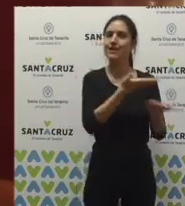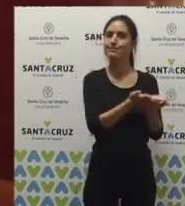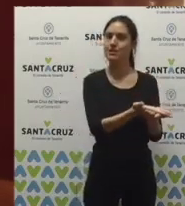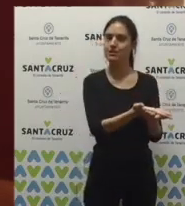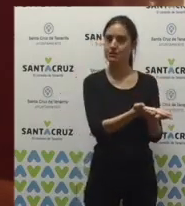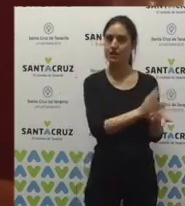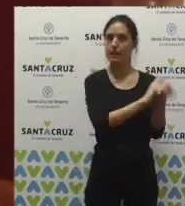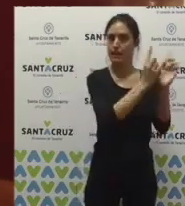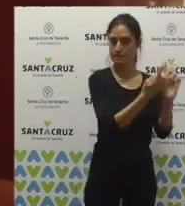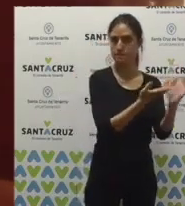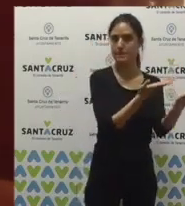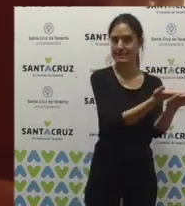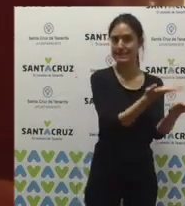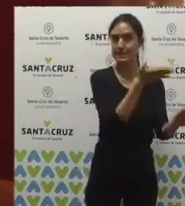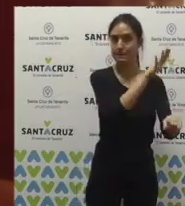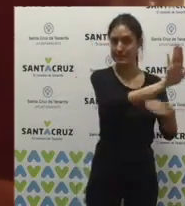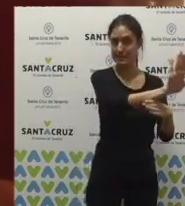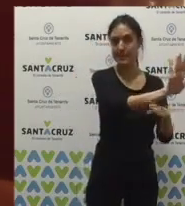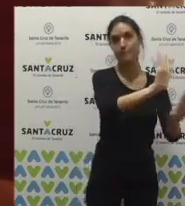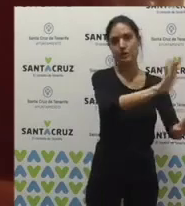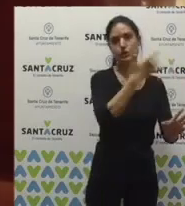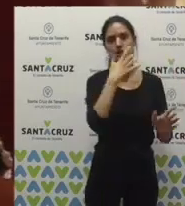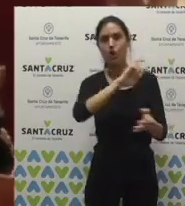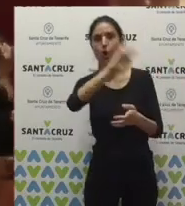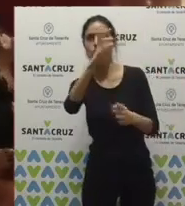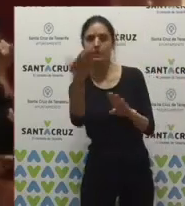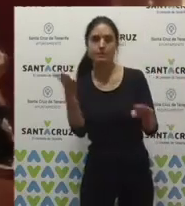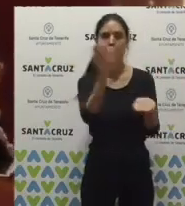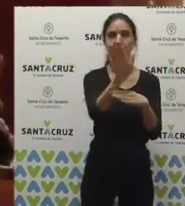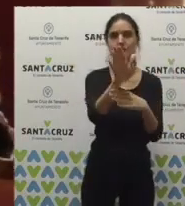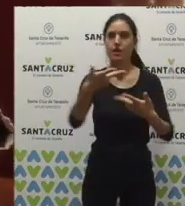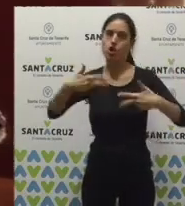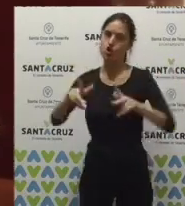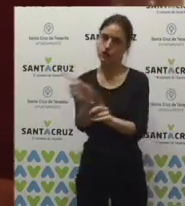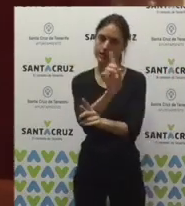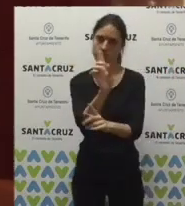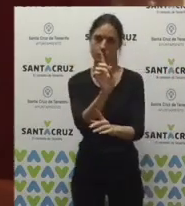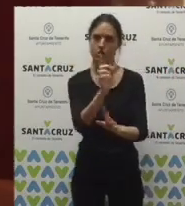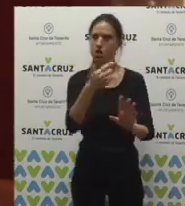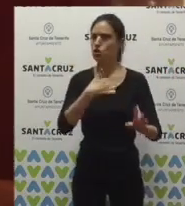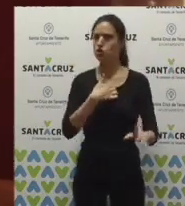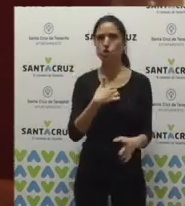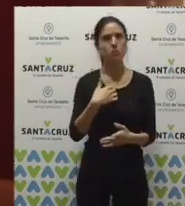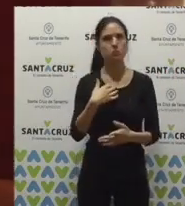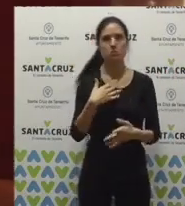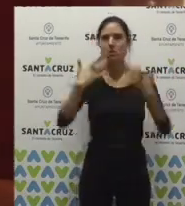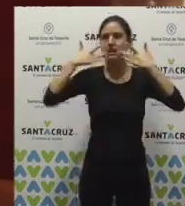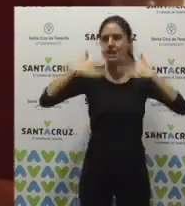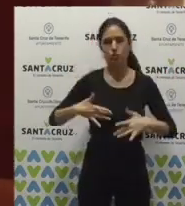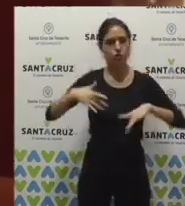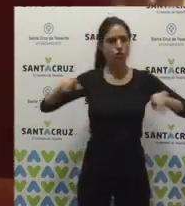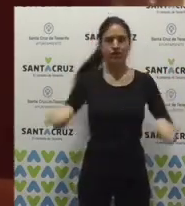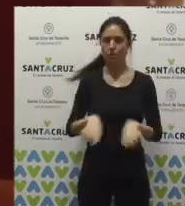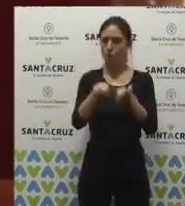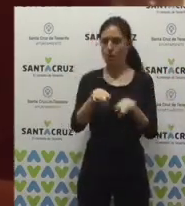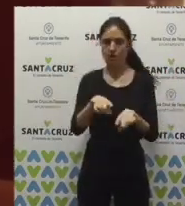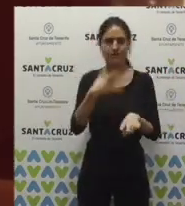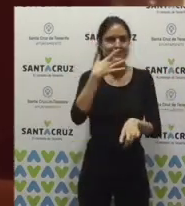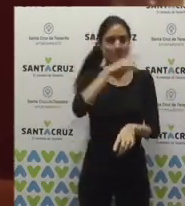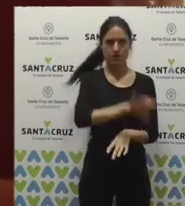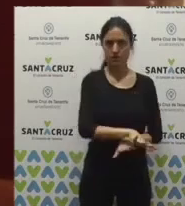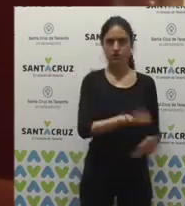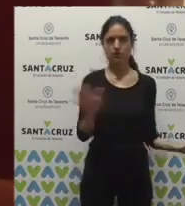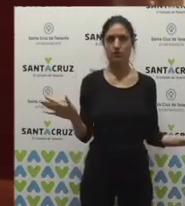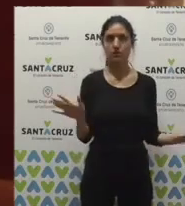van a presentar otra no se les permite yo soy igualmente para unos y para otros y por tanto también el tiempo que